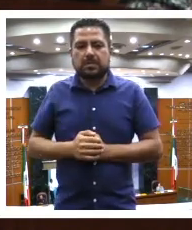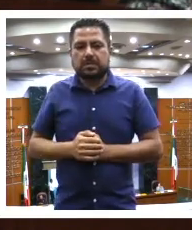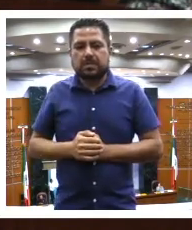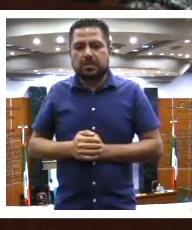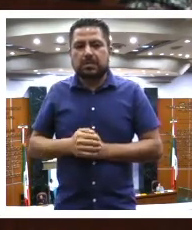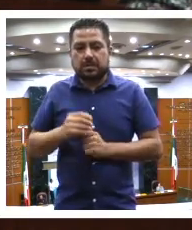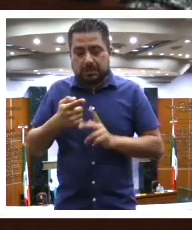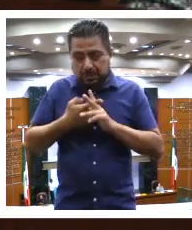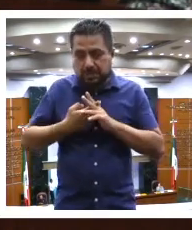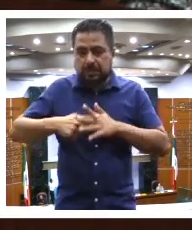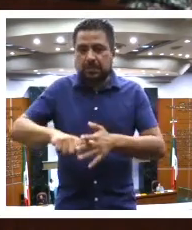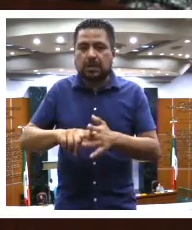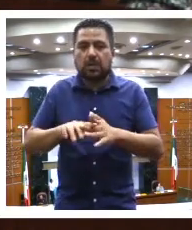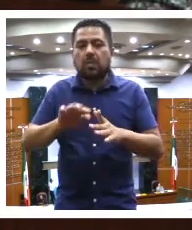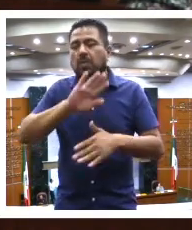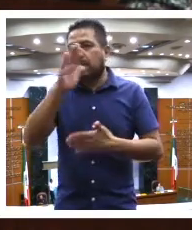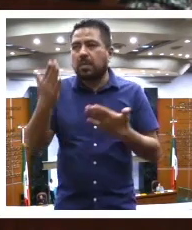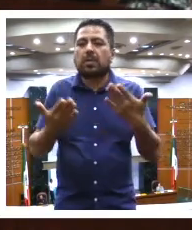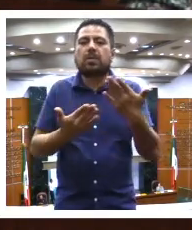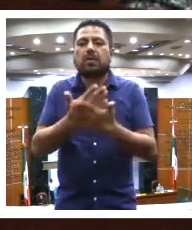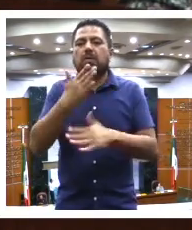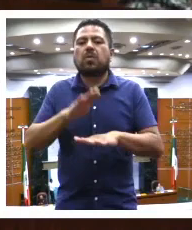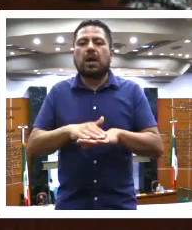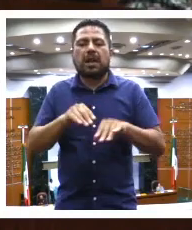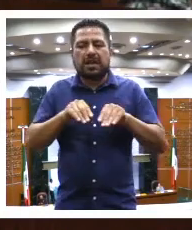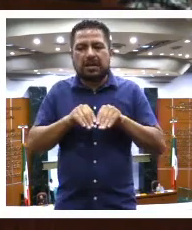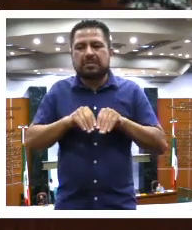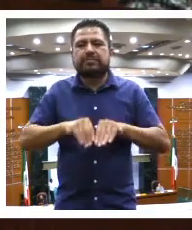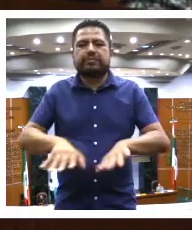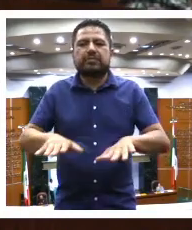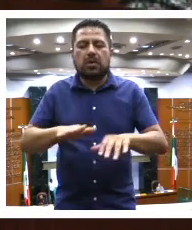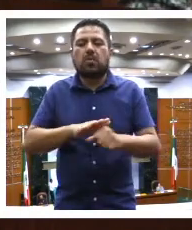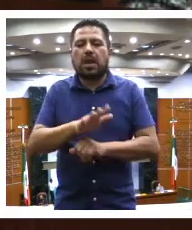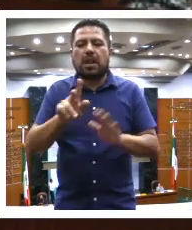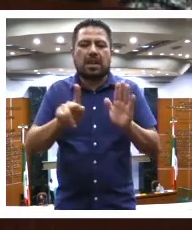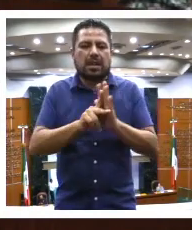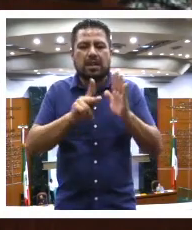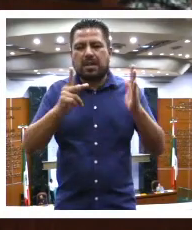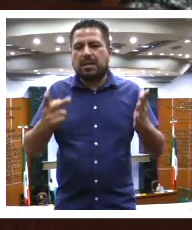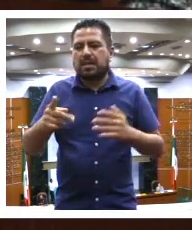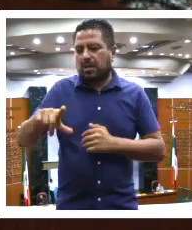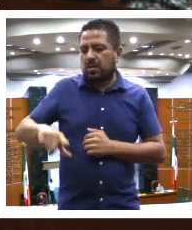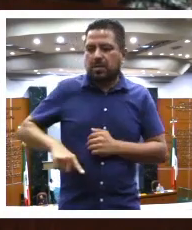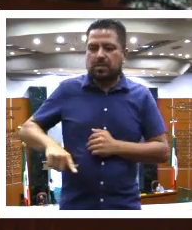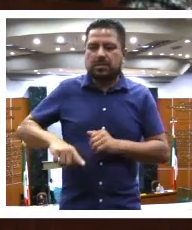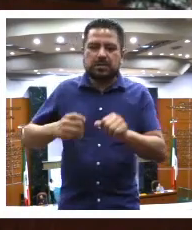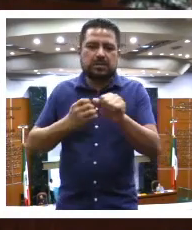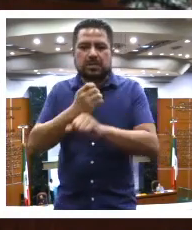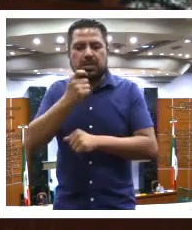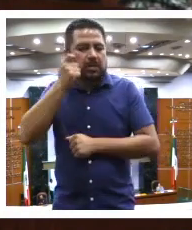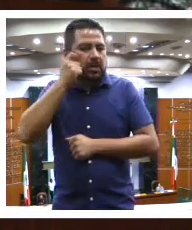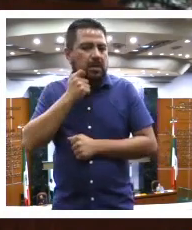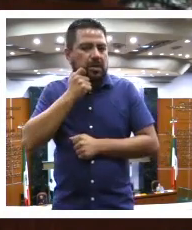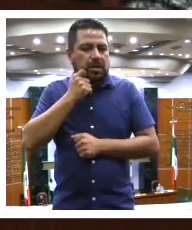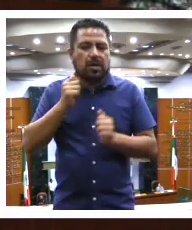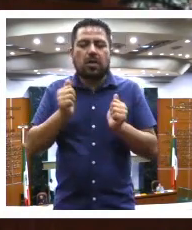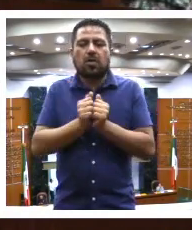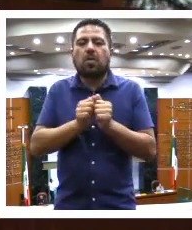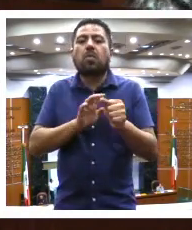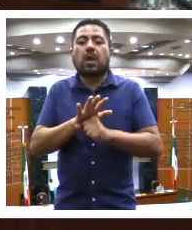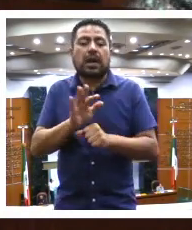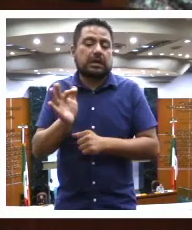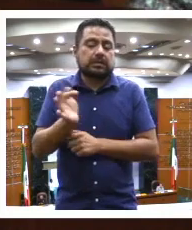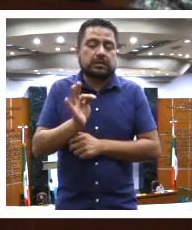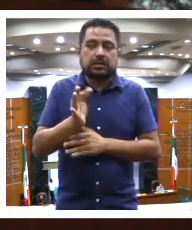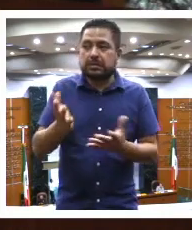entrará en vigor el día siguiente de su publicación en el periódico oficial del gobierno del Estado de Guerrero con la